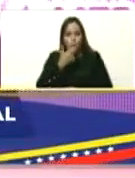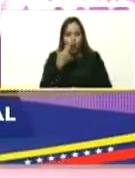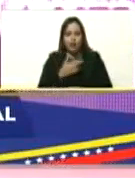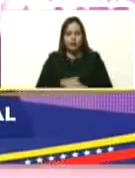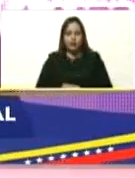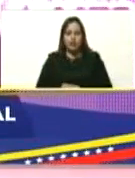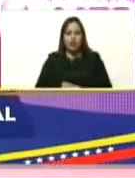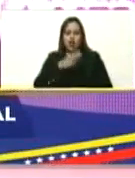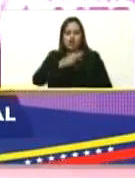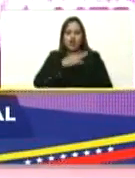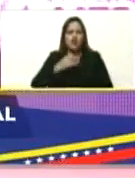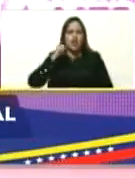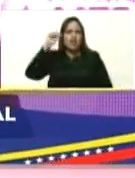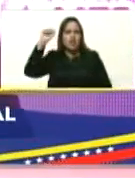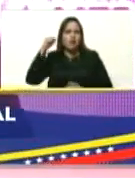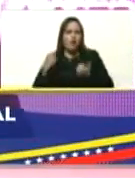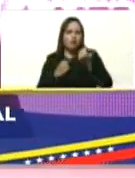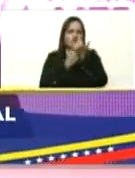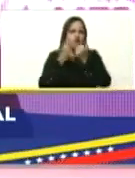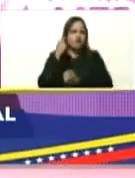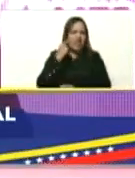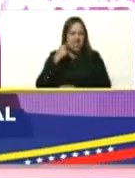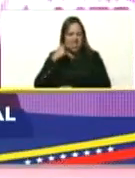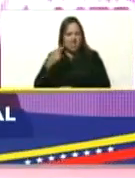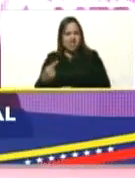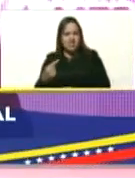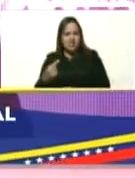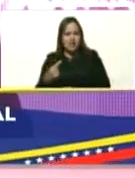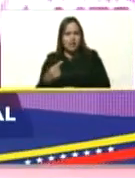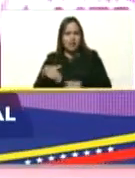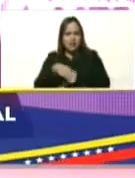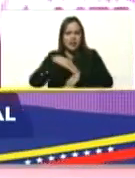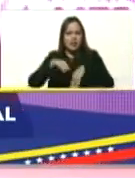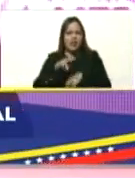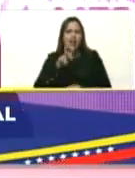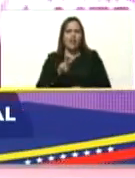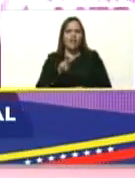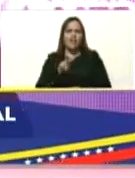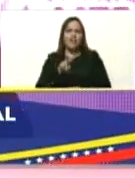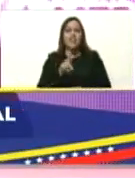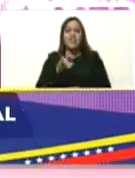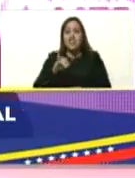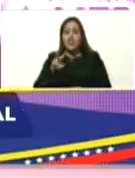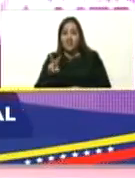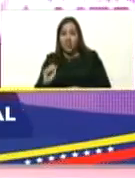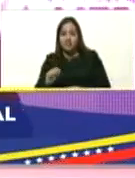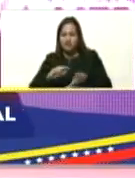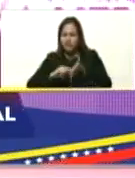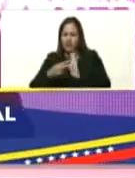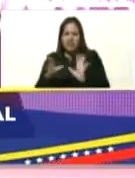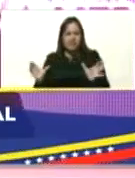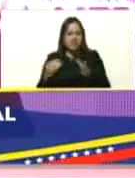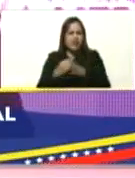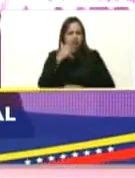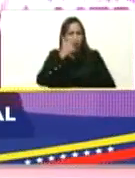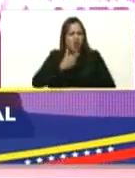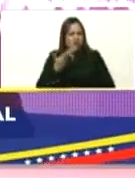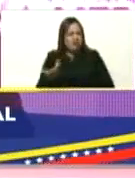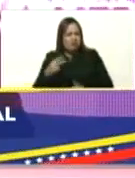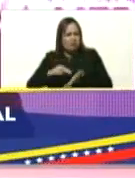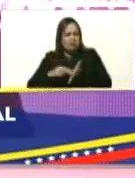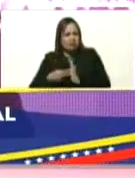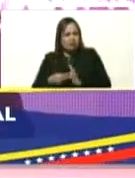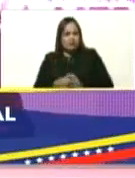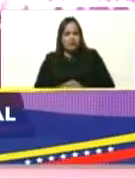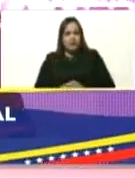el socialismo feminista. ¿Qué me dice la ministra Diva? ¿Quién pudiera comentarme la estación roja, Diva?